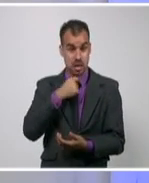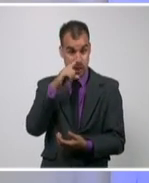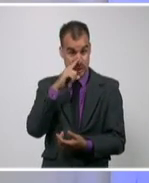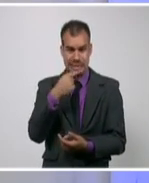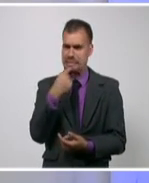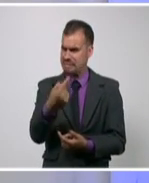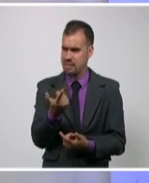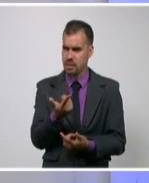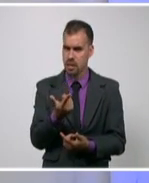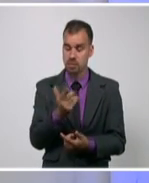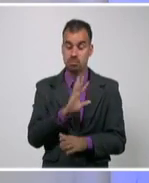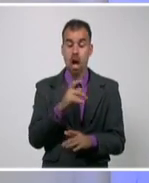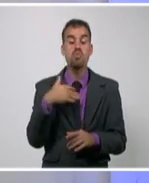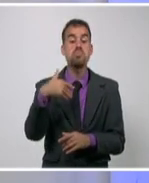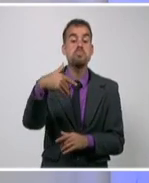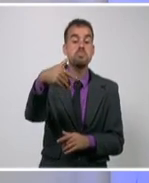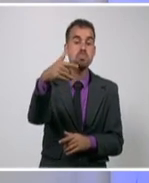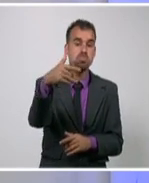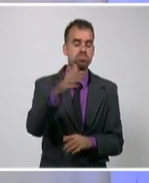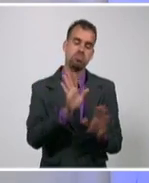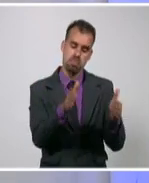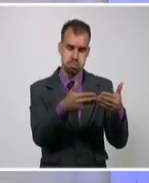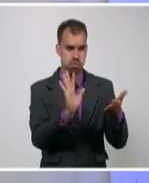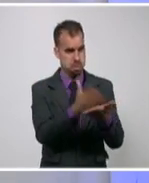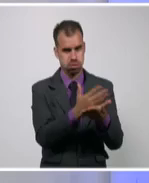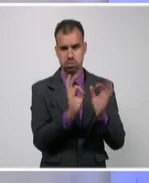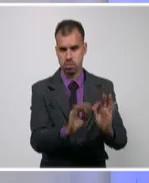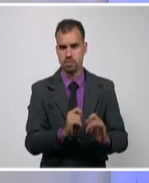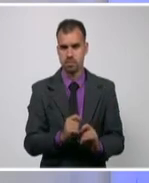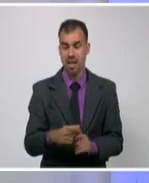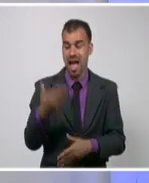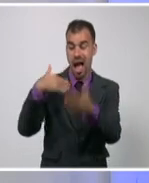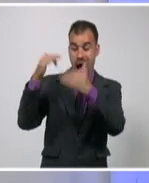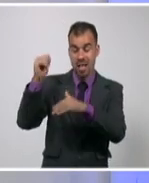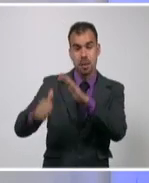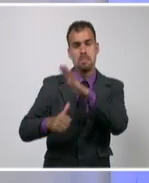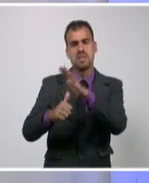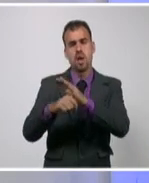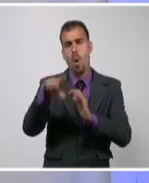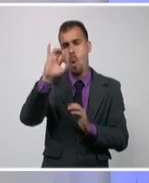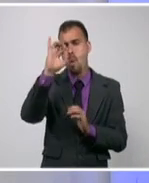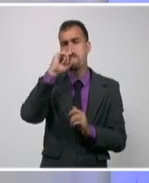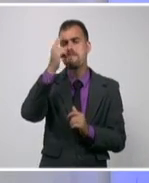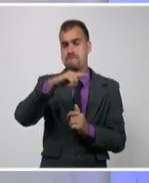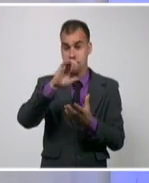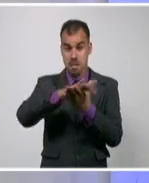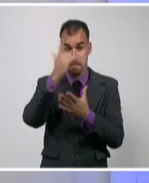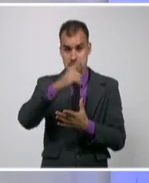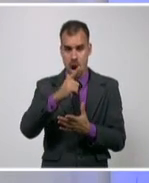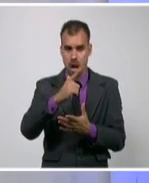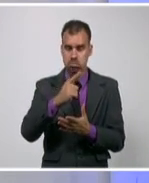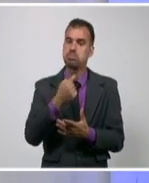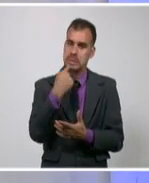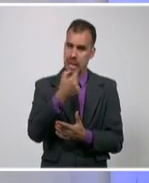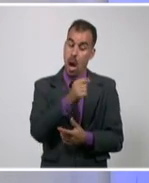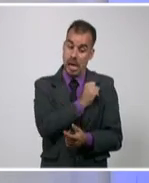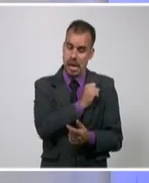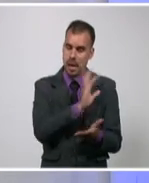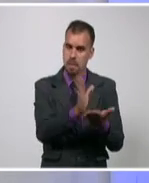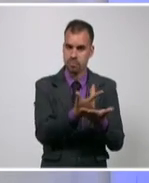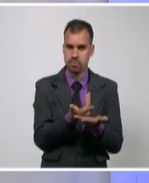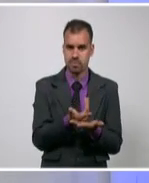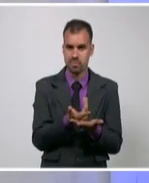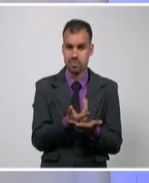habrá cerrado la cárcel. El exmandatario Barack Obama lo prometió desde su primer día de gobierno. Estuvo